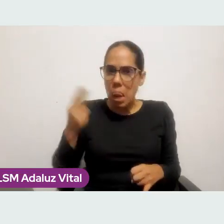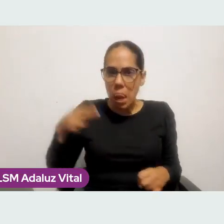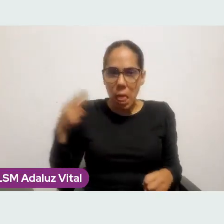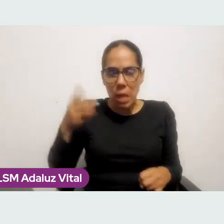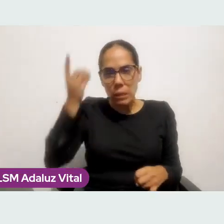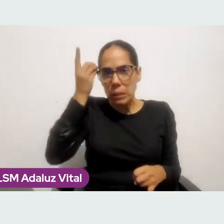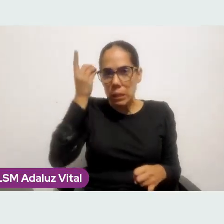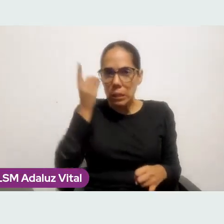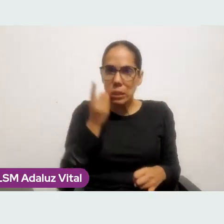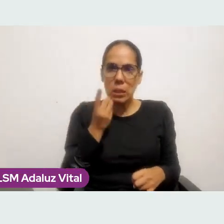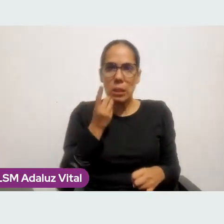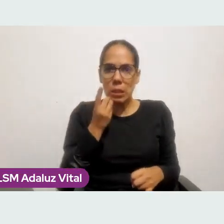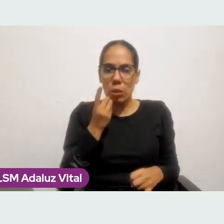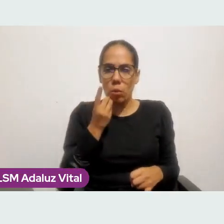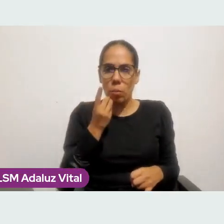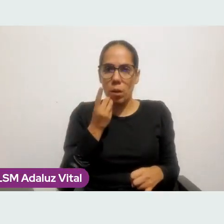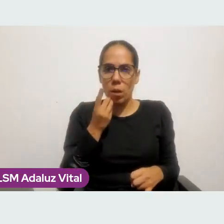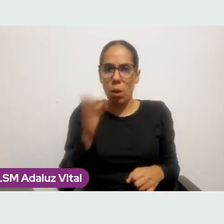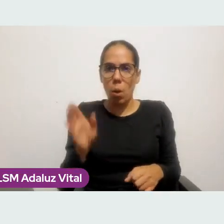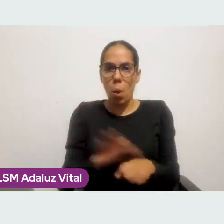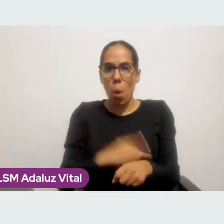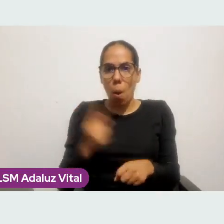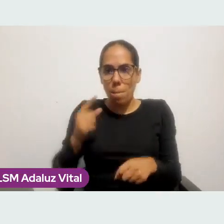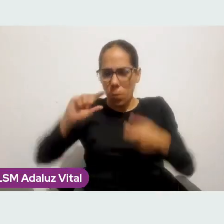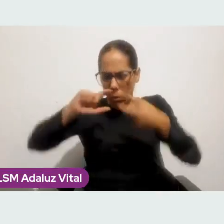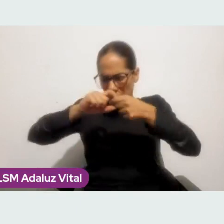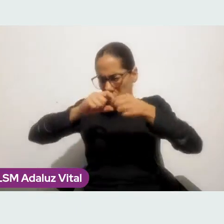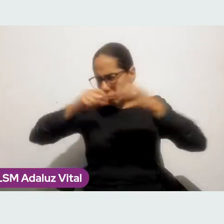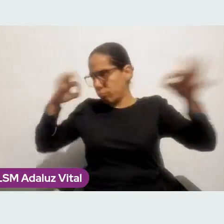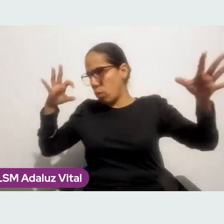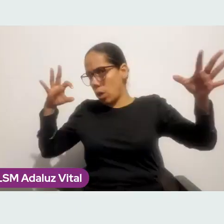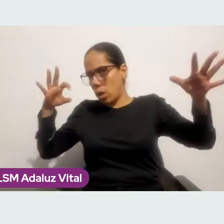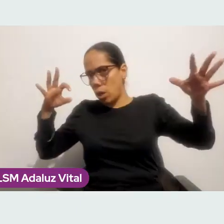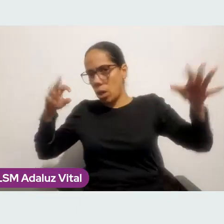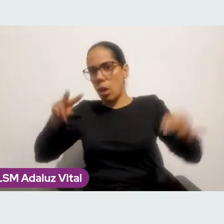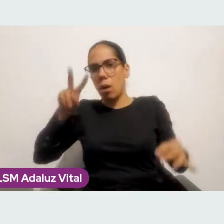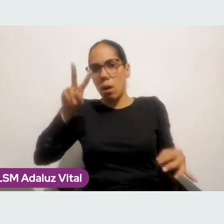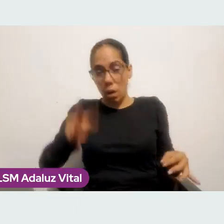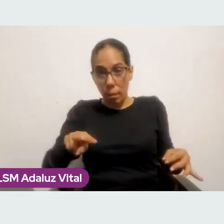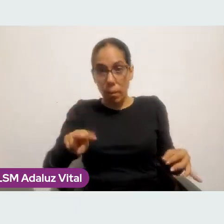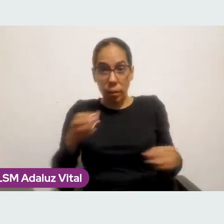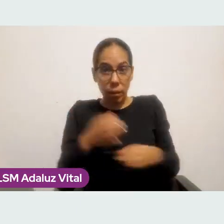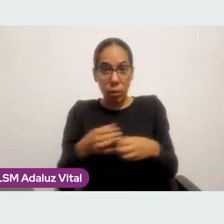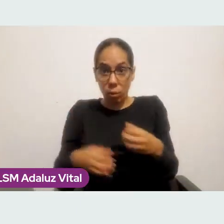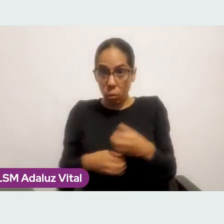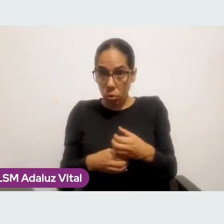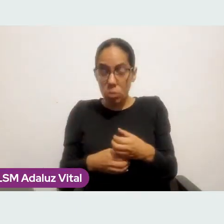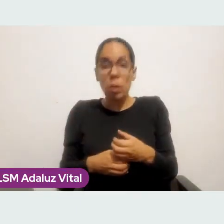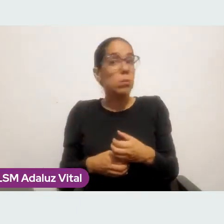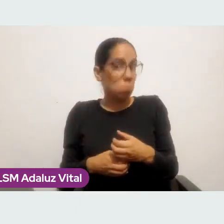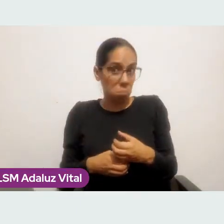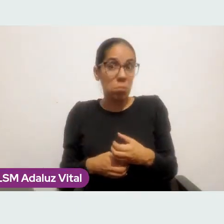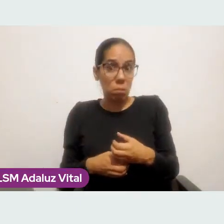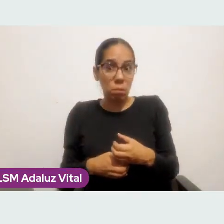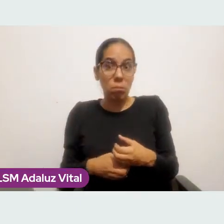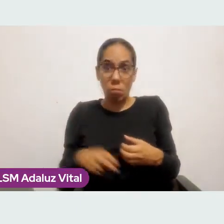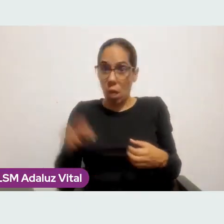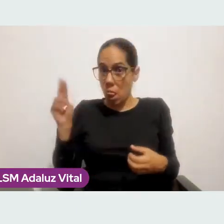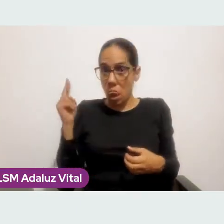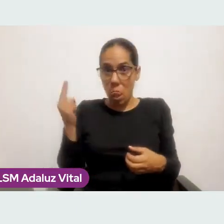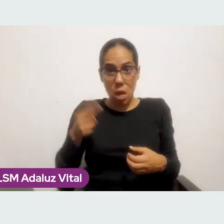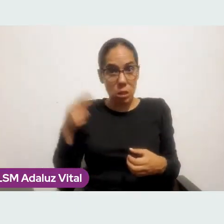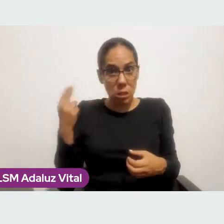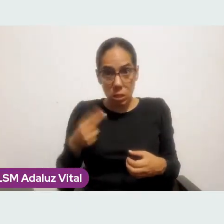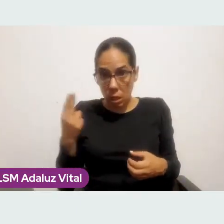desconexión con la realidad, por llamarlo en términos coloquiales. Entonces, el joven va a tener una